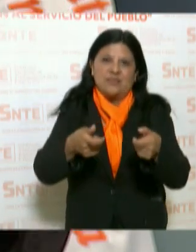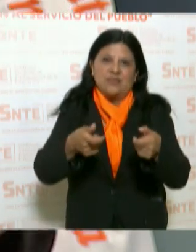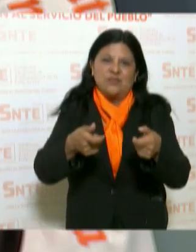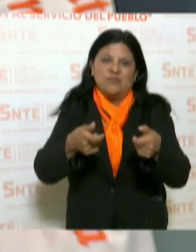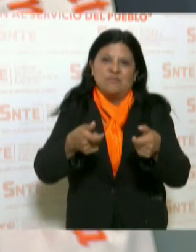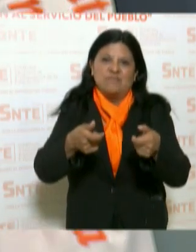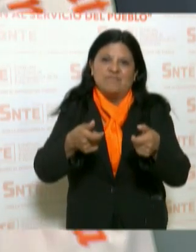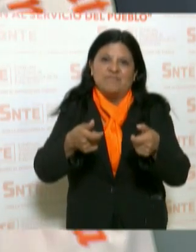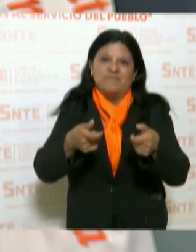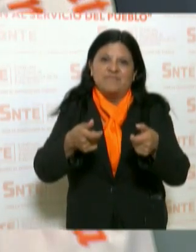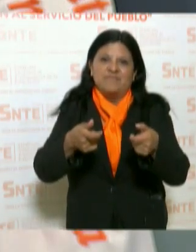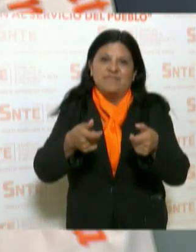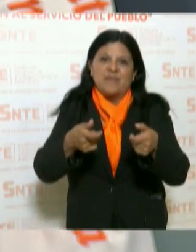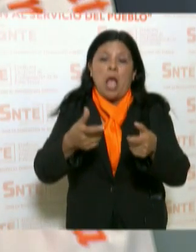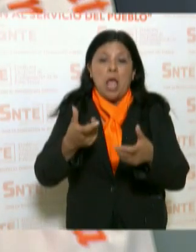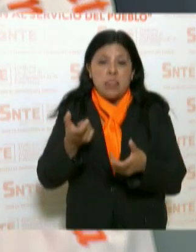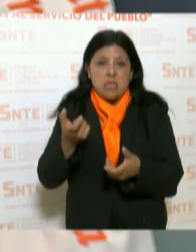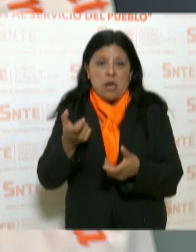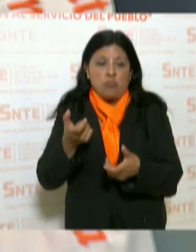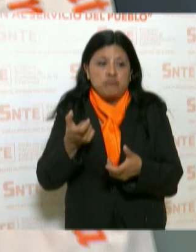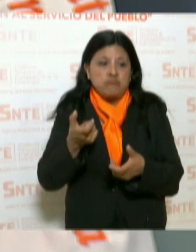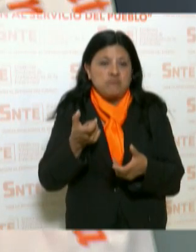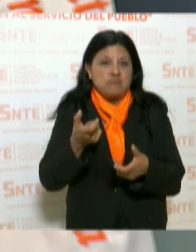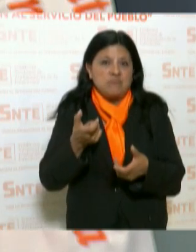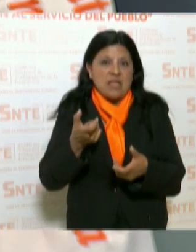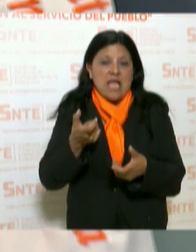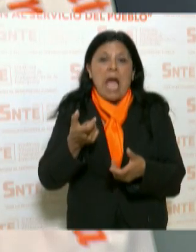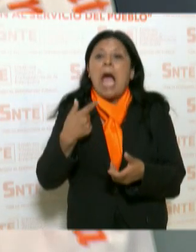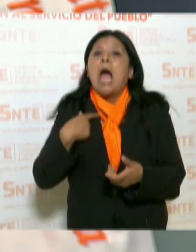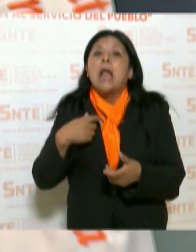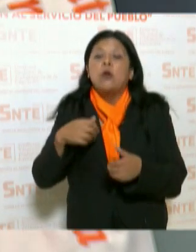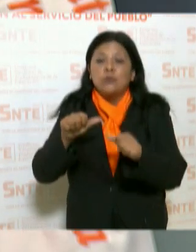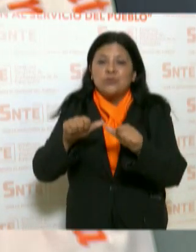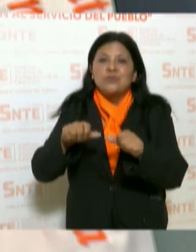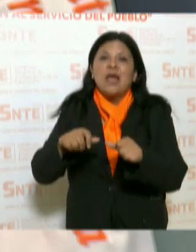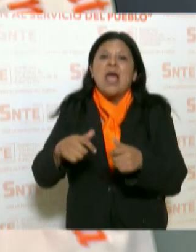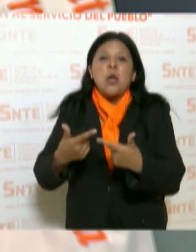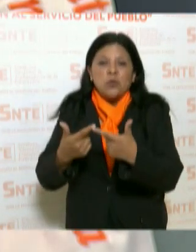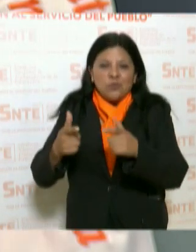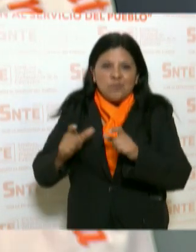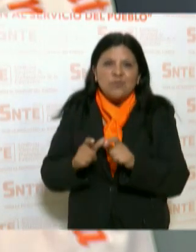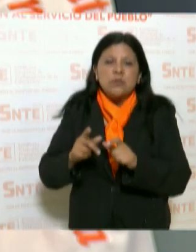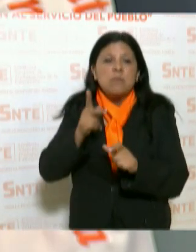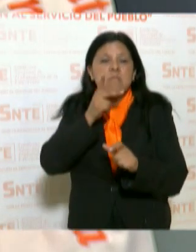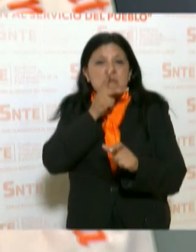directa presupuesto a las sociedades de madres y de padres de familia.